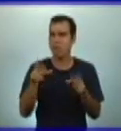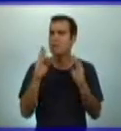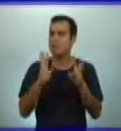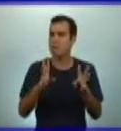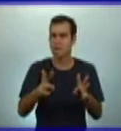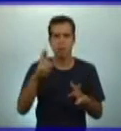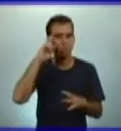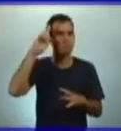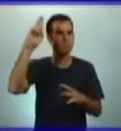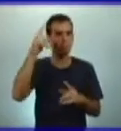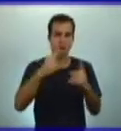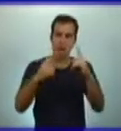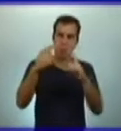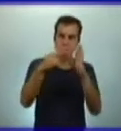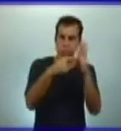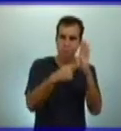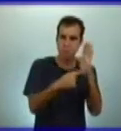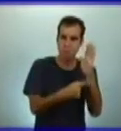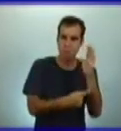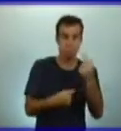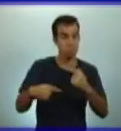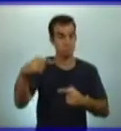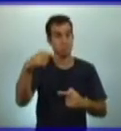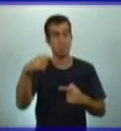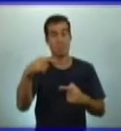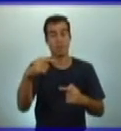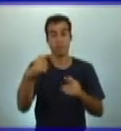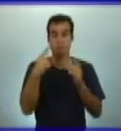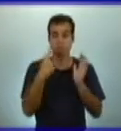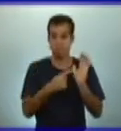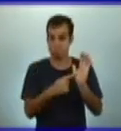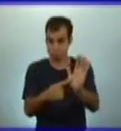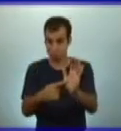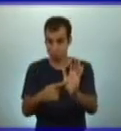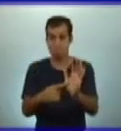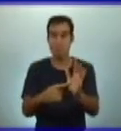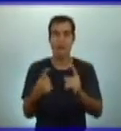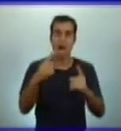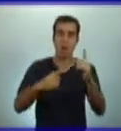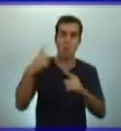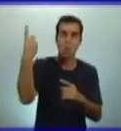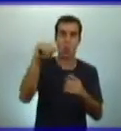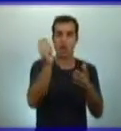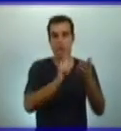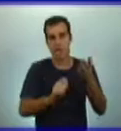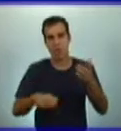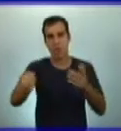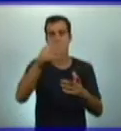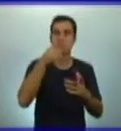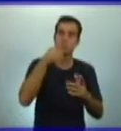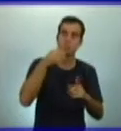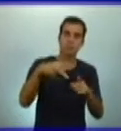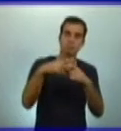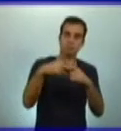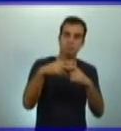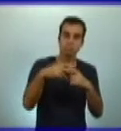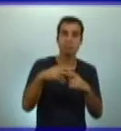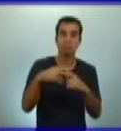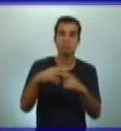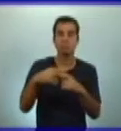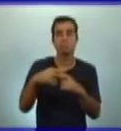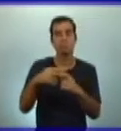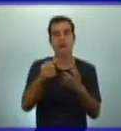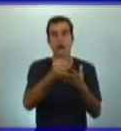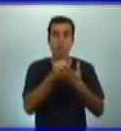elementales y también mostrarles algunos ejercicios que ustedes pueden resolver luego en casa con ayuda de su libro